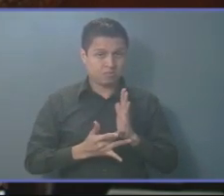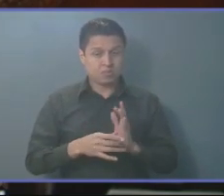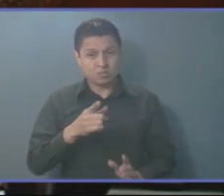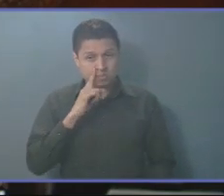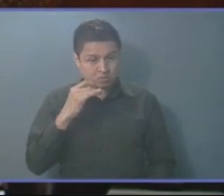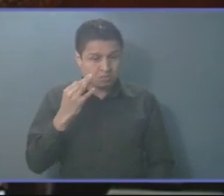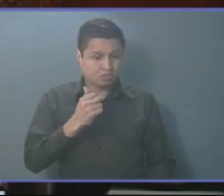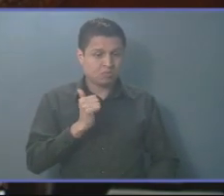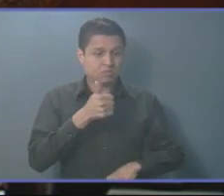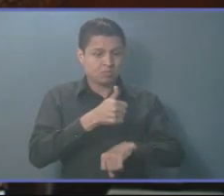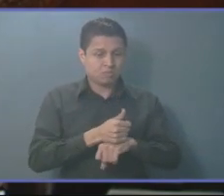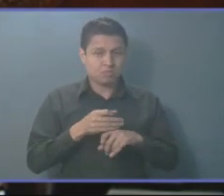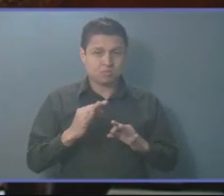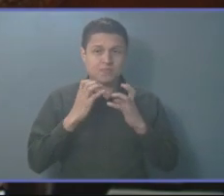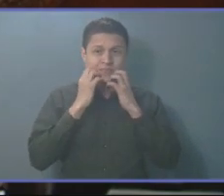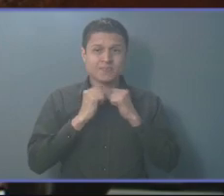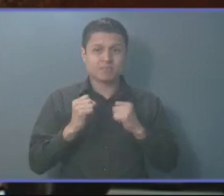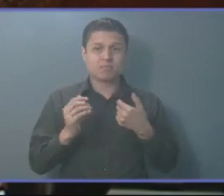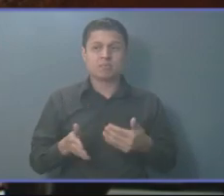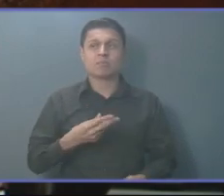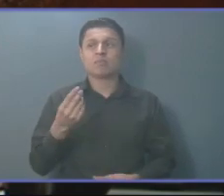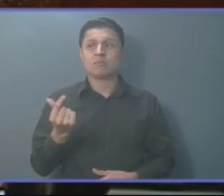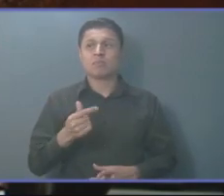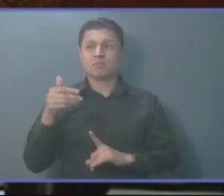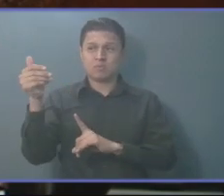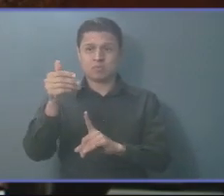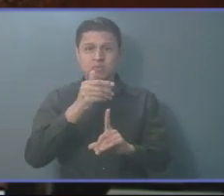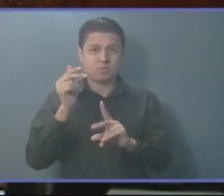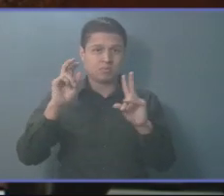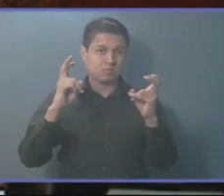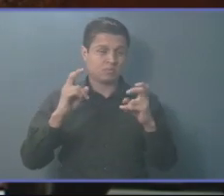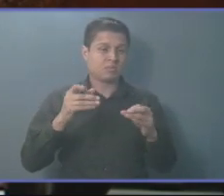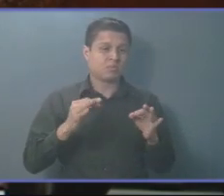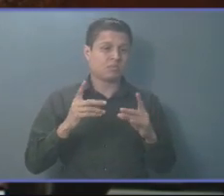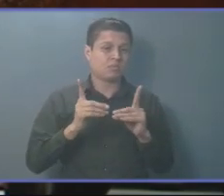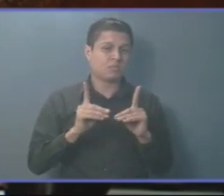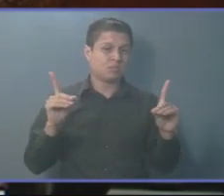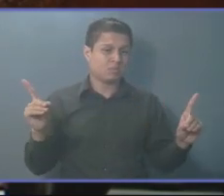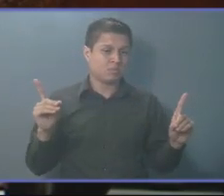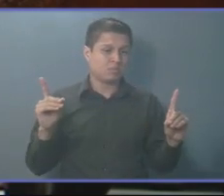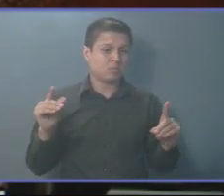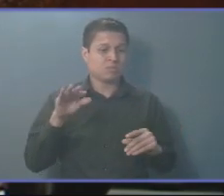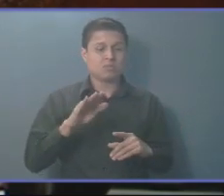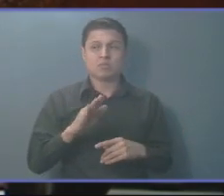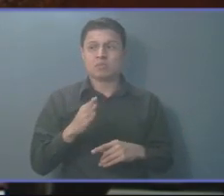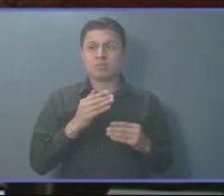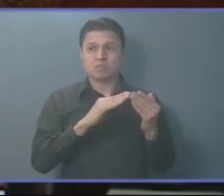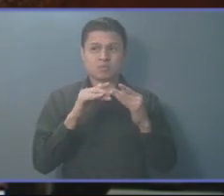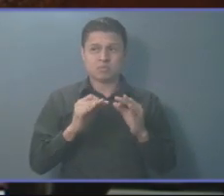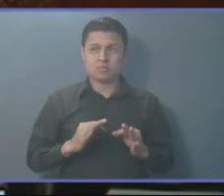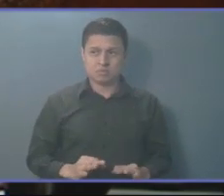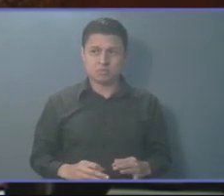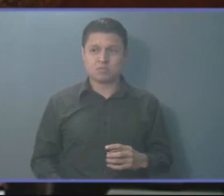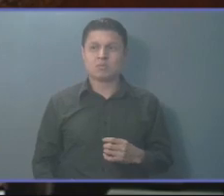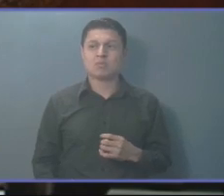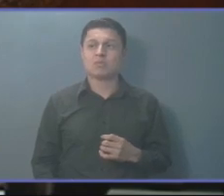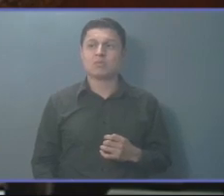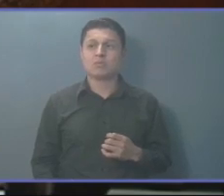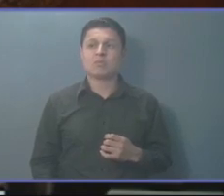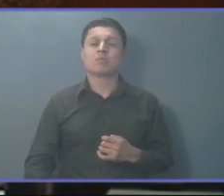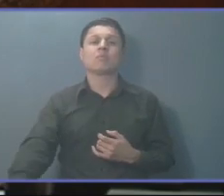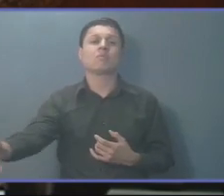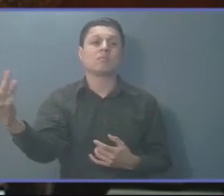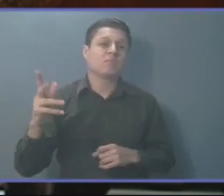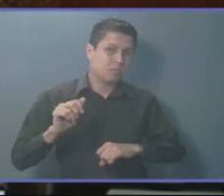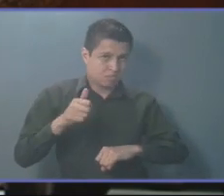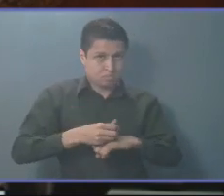deberá establecer lineamientos para facilitar las clases y labores académicas a distancia utilizando diferentes modalidades.